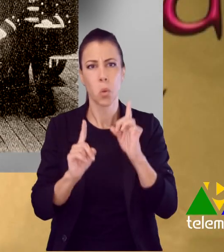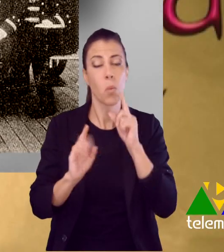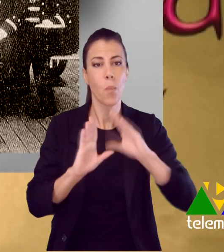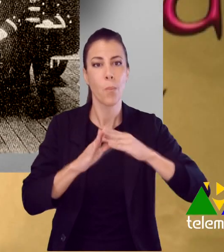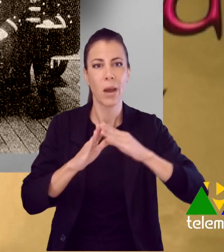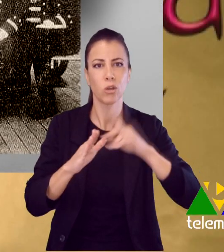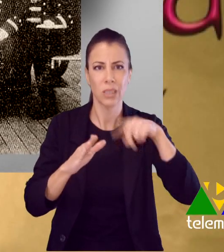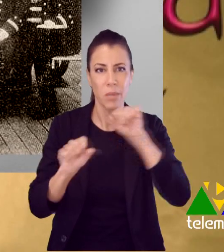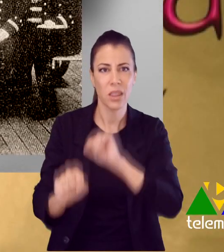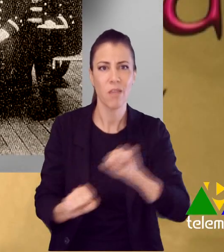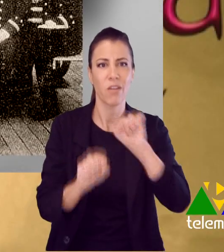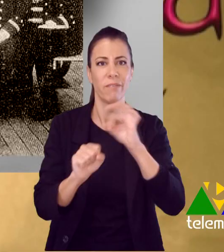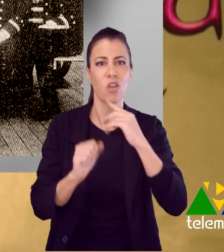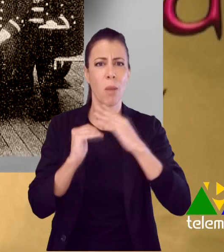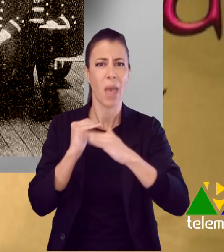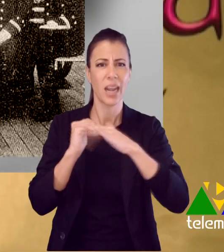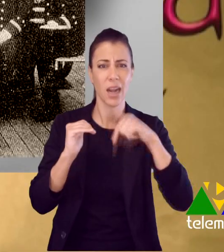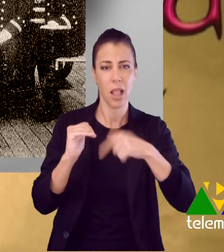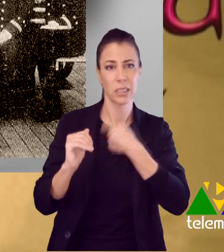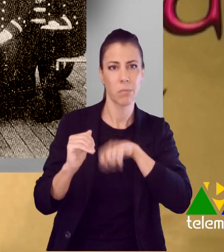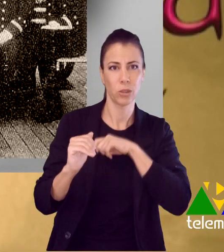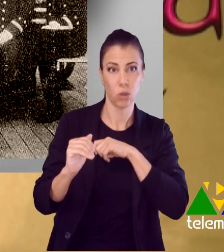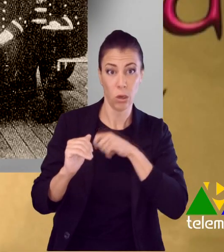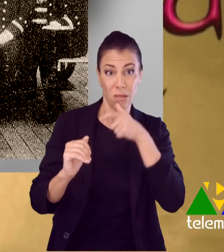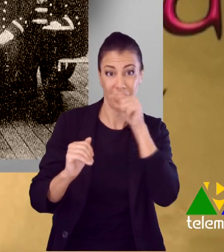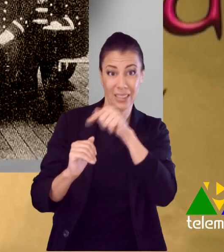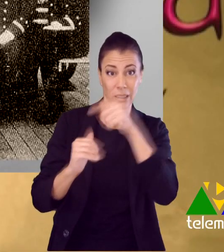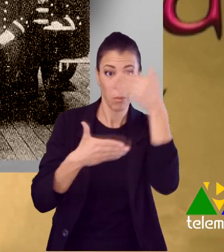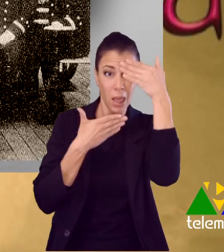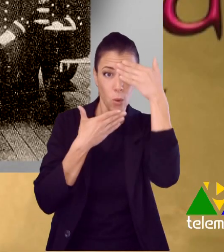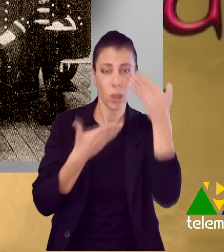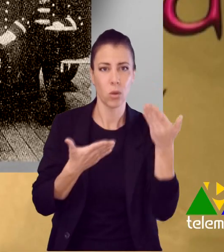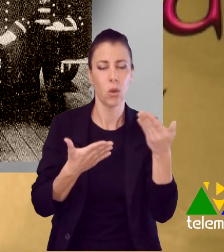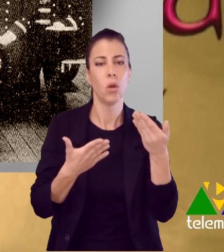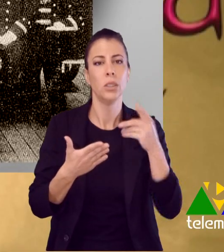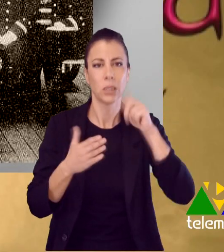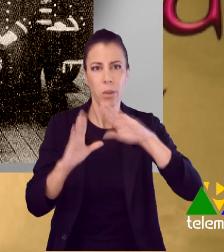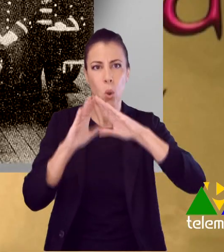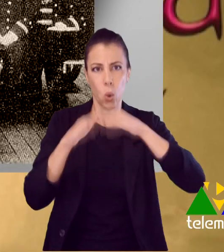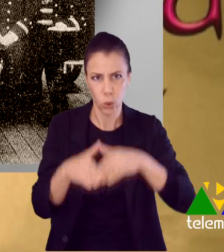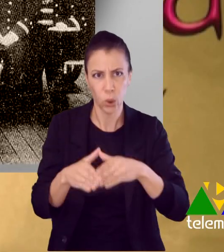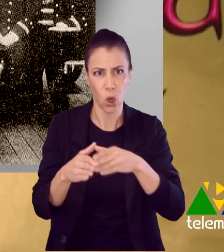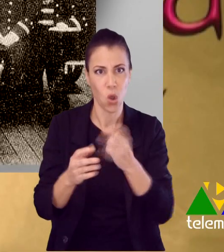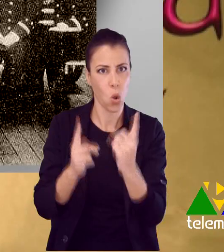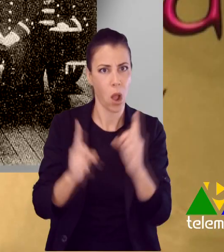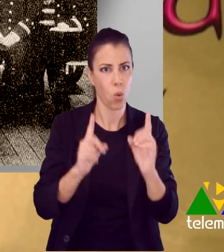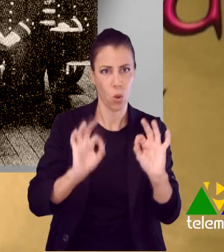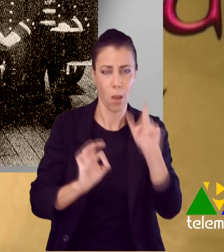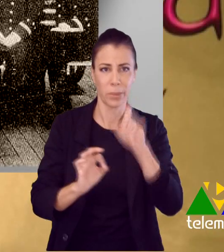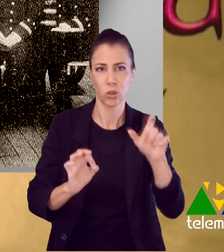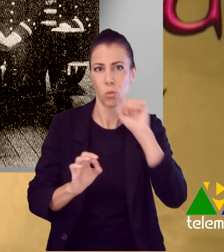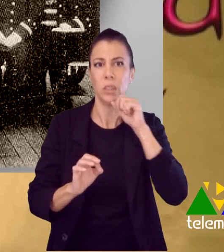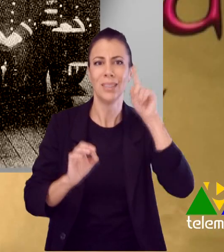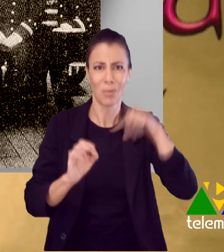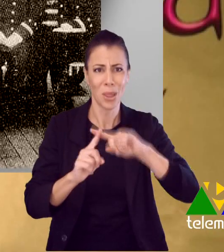que también defendió la marina española y tal en Marruecos, se hundió también con marinos motrileños que fueron